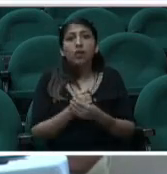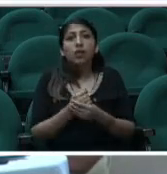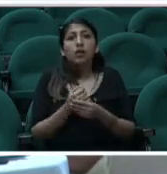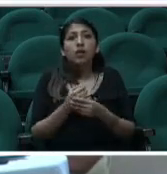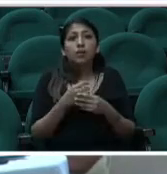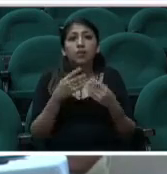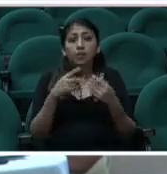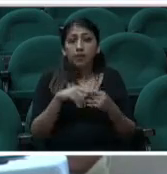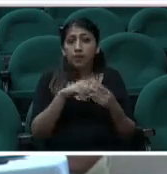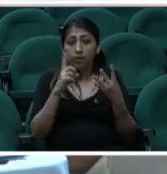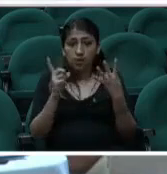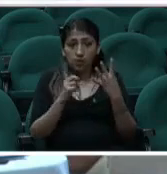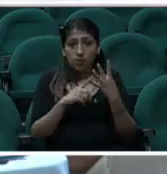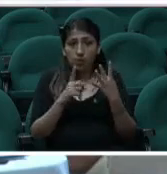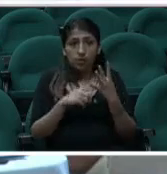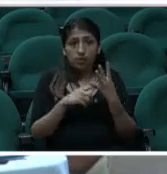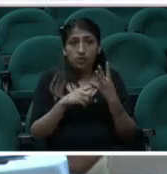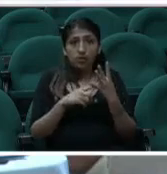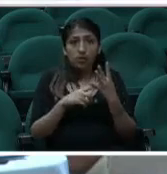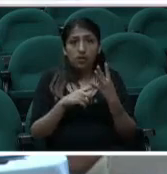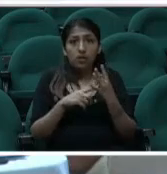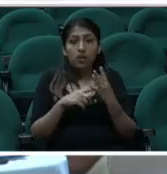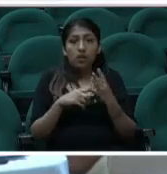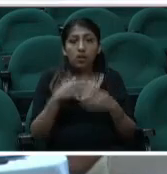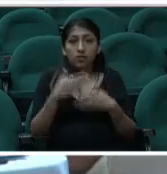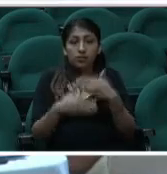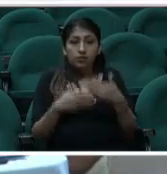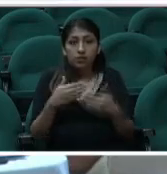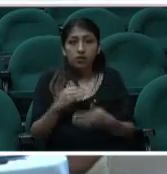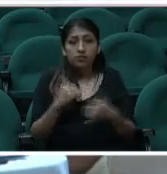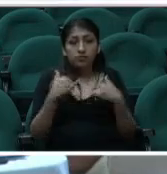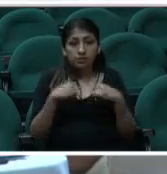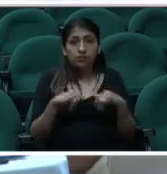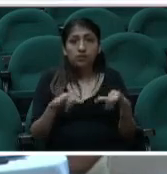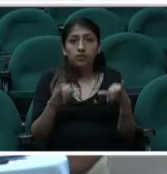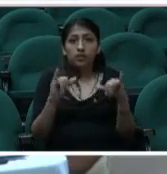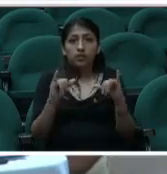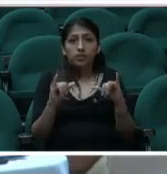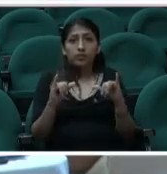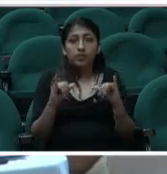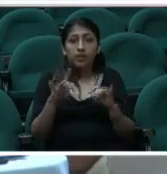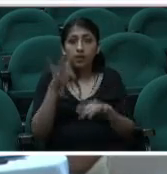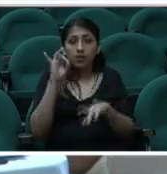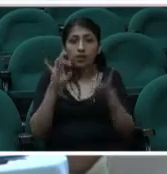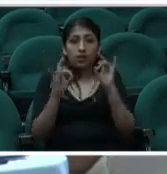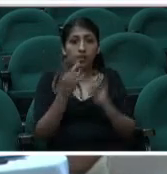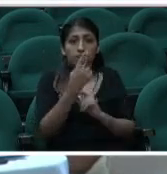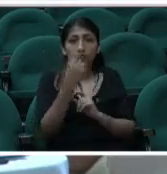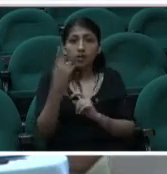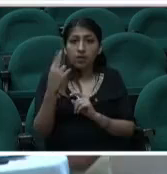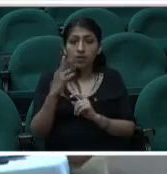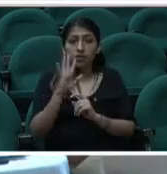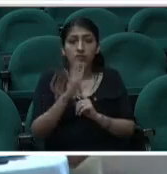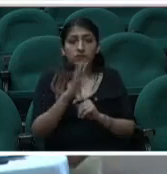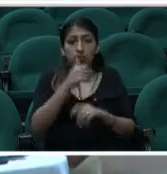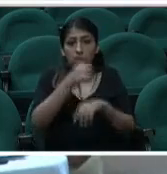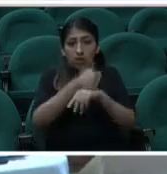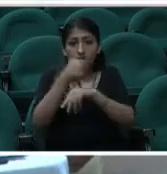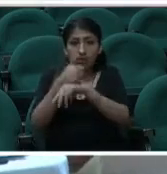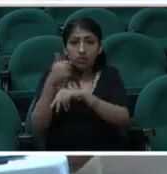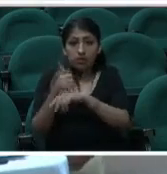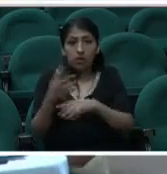esta parte cuarta vamos a proceder al siguiente nuevamente a elegir parejas de entre los candidatos